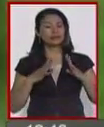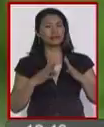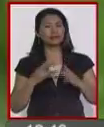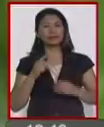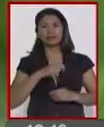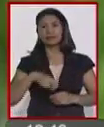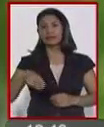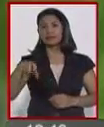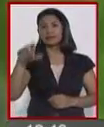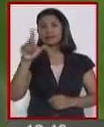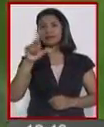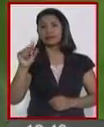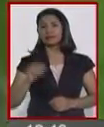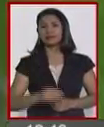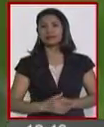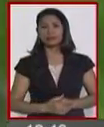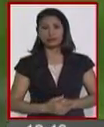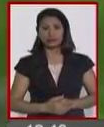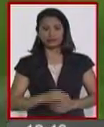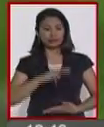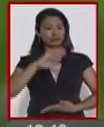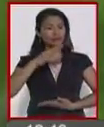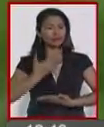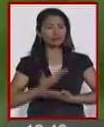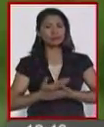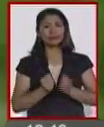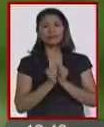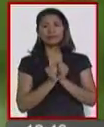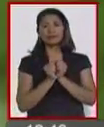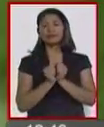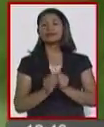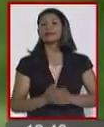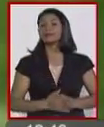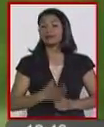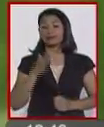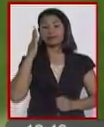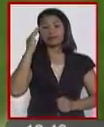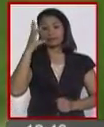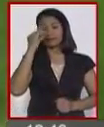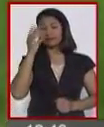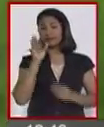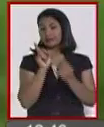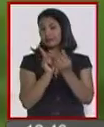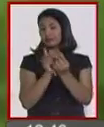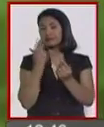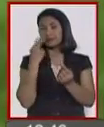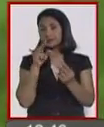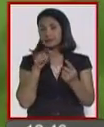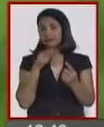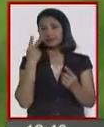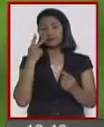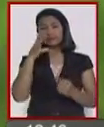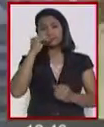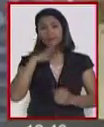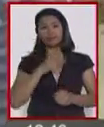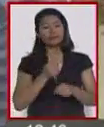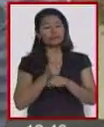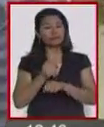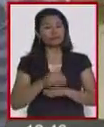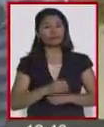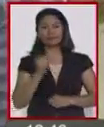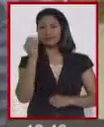vacaciones. A la Paco Chabán por él iba a llevar a mi hija y yo de vacaciones. ¿Conocen a ese hombre que habría cometido este